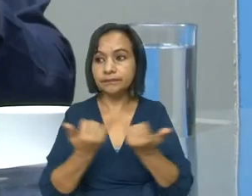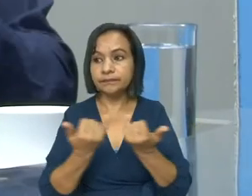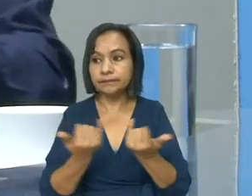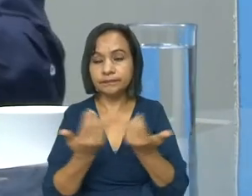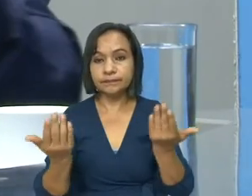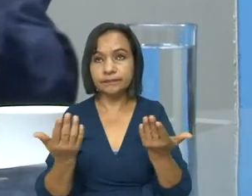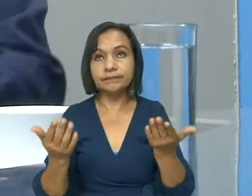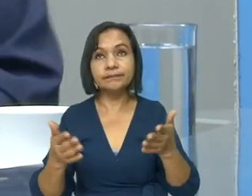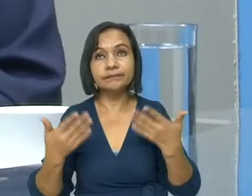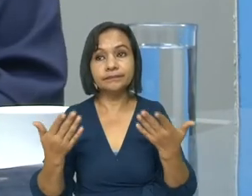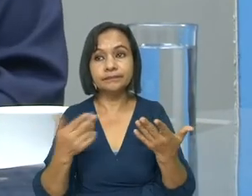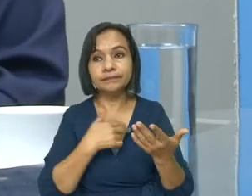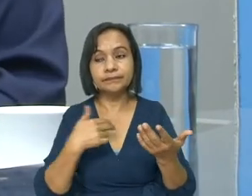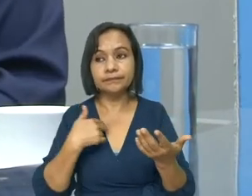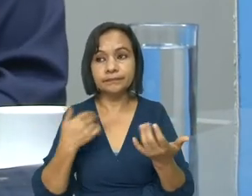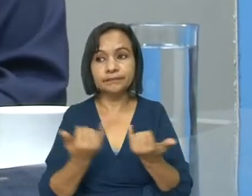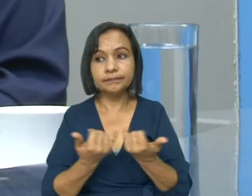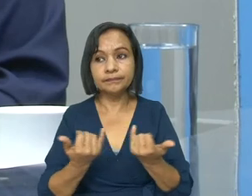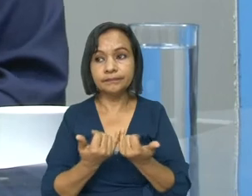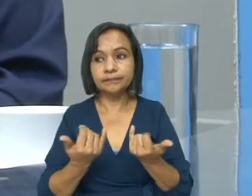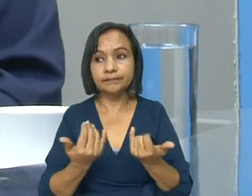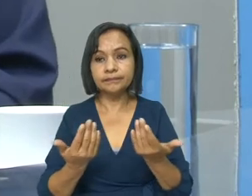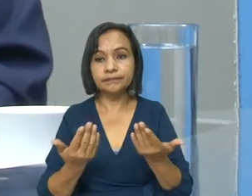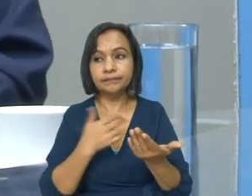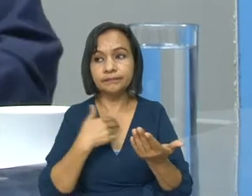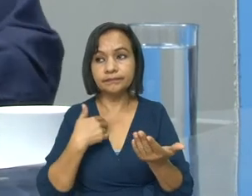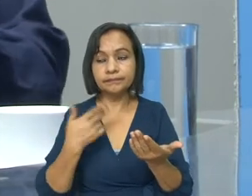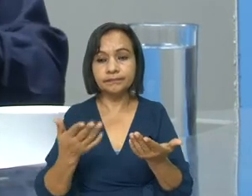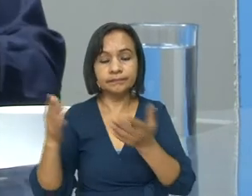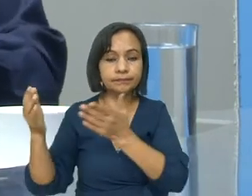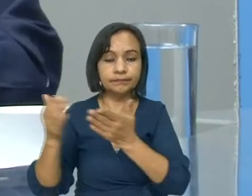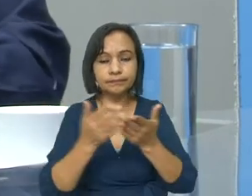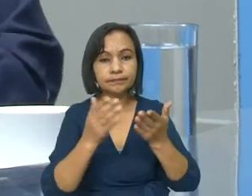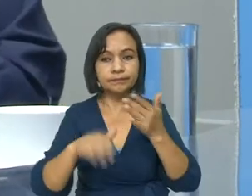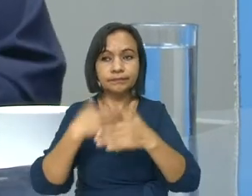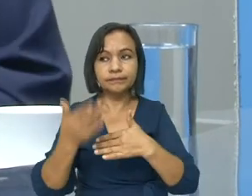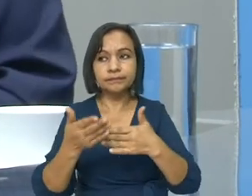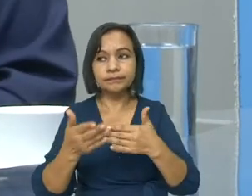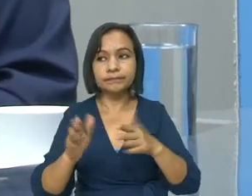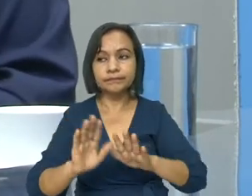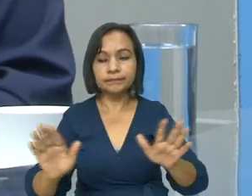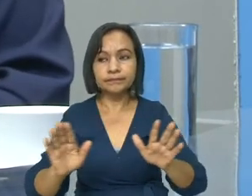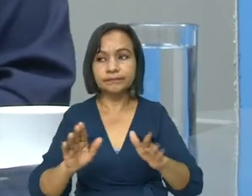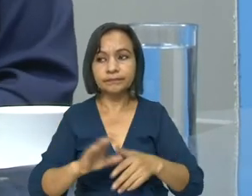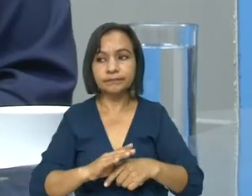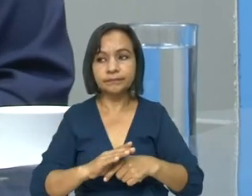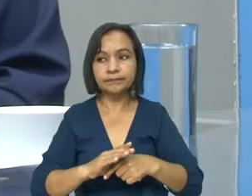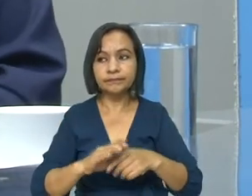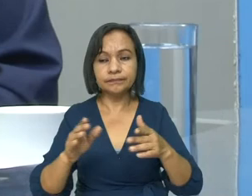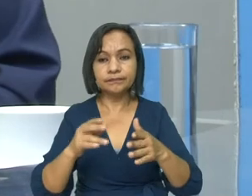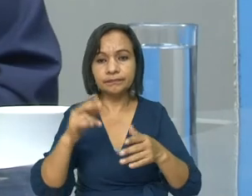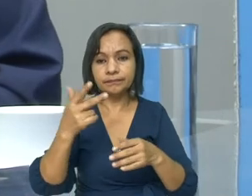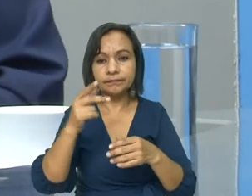mejor relax, y eso es lo que incluye el servicio. Después te traen de vuelta todo eso y te lo dejan en puerto. Hay más detalles